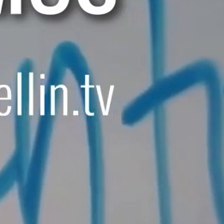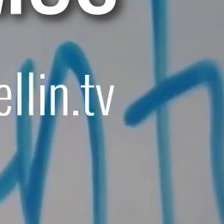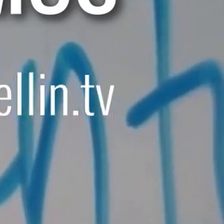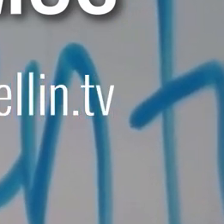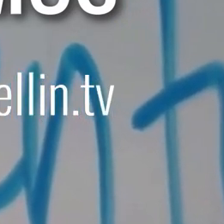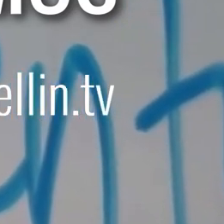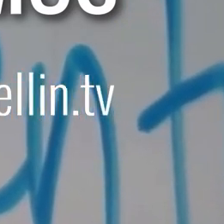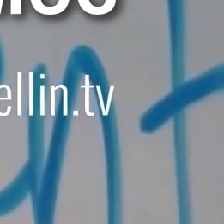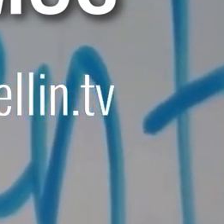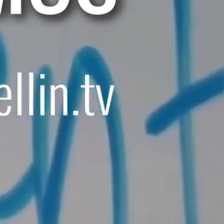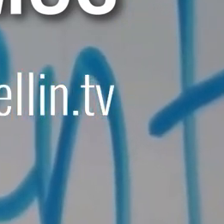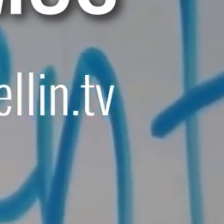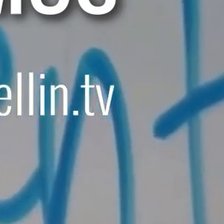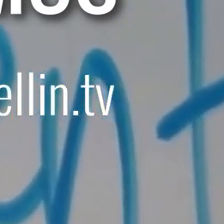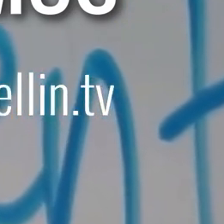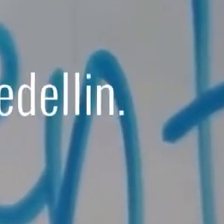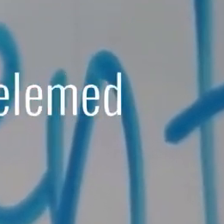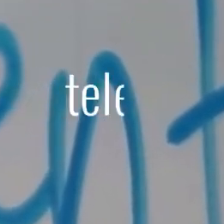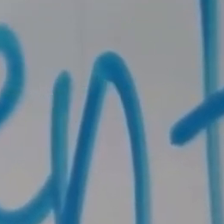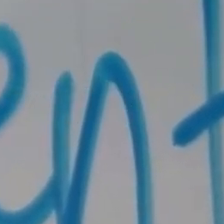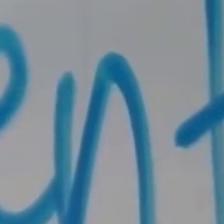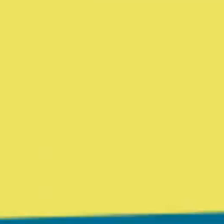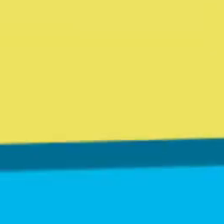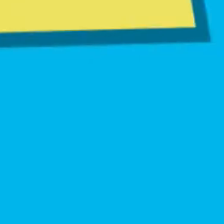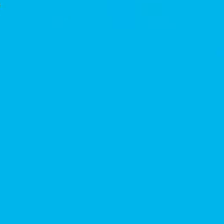Estás viendo En Casa Aprendemos.